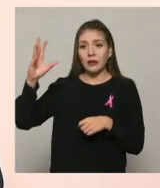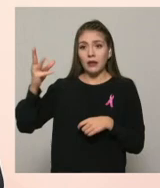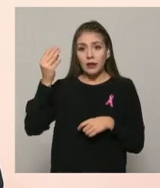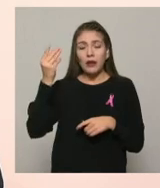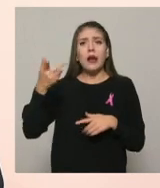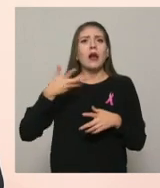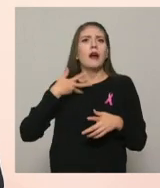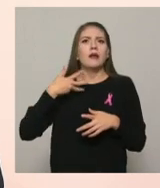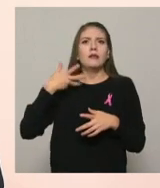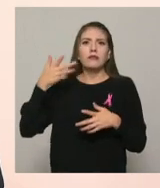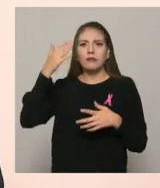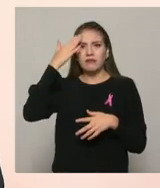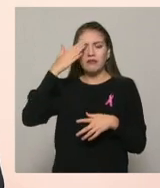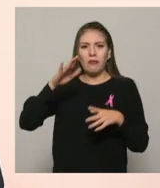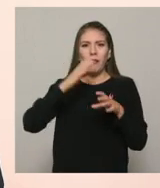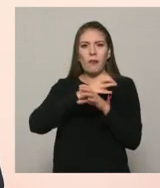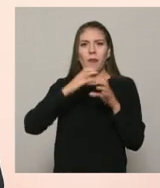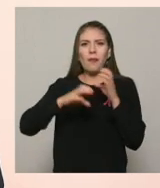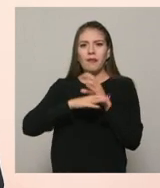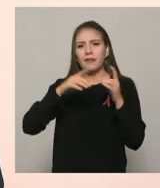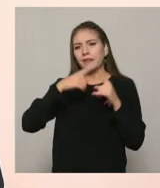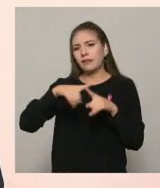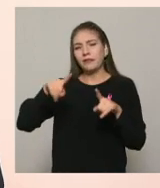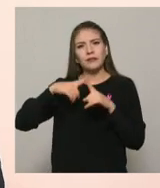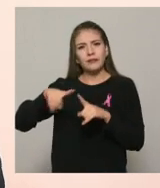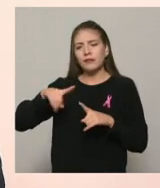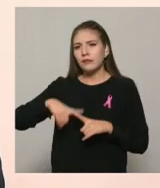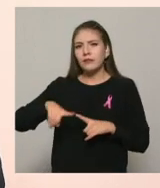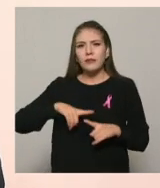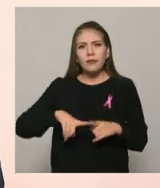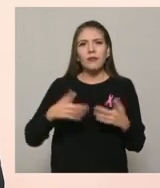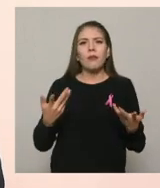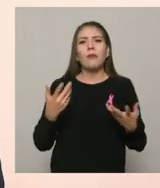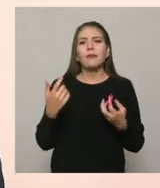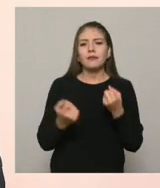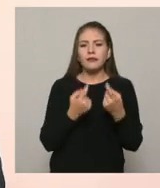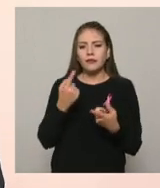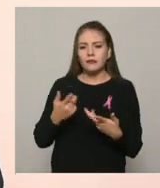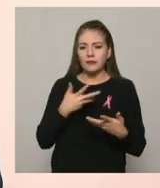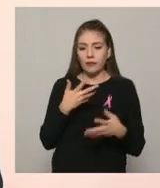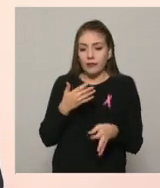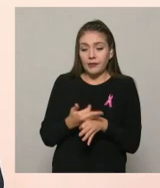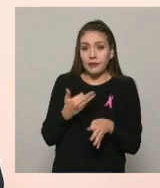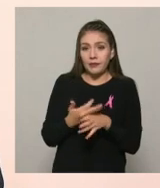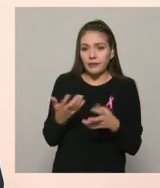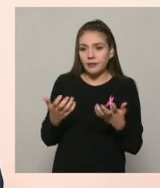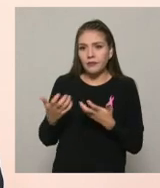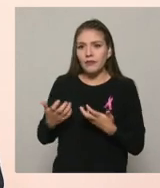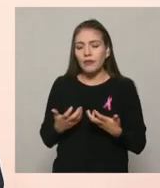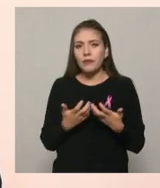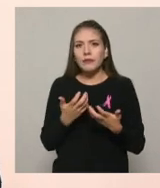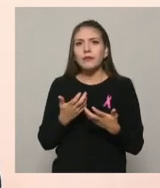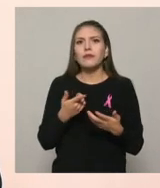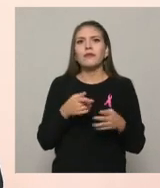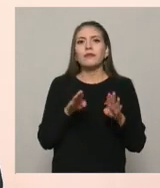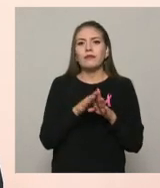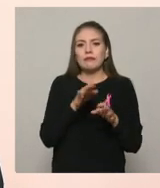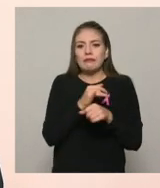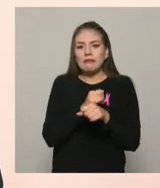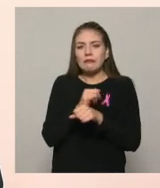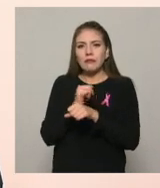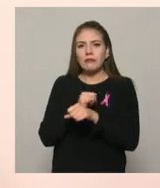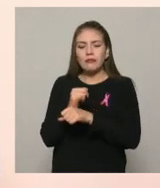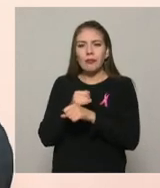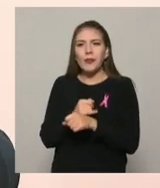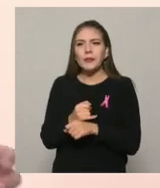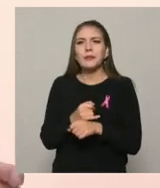muy diversos, ¿no? Algunos de ellos conocimientos que se están generando actualmente, es decir, que van generándose mucho